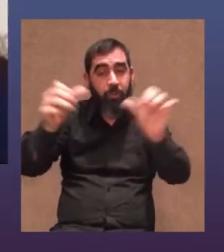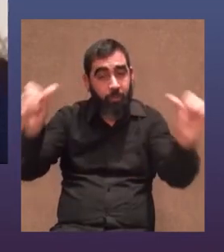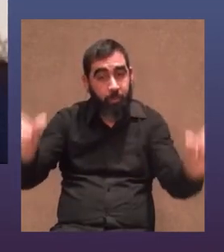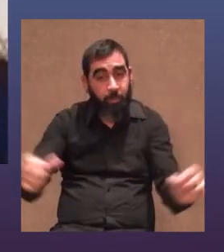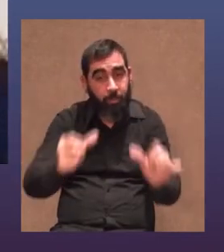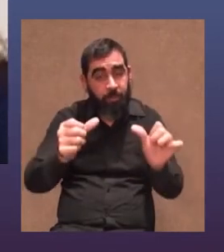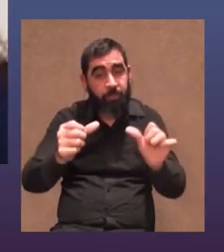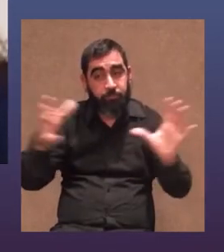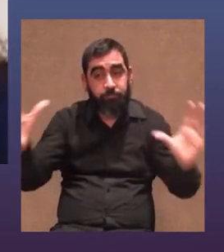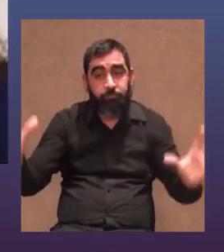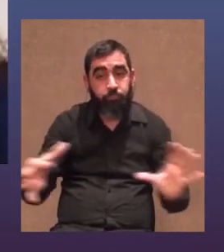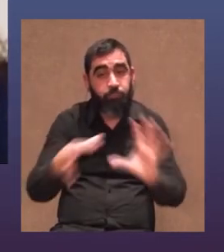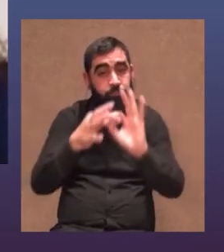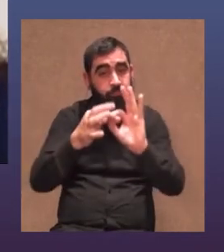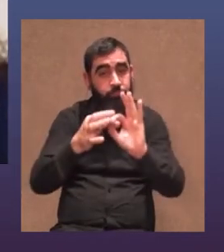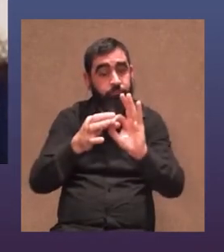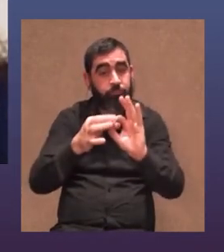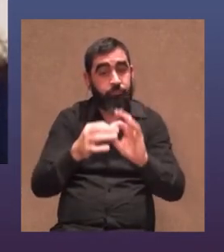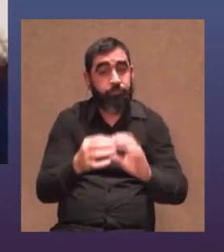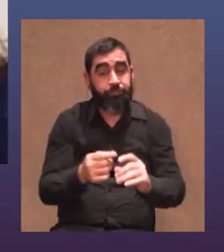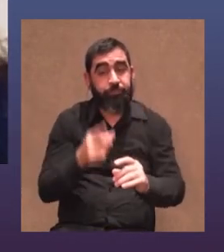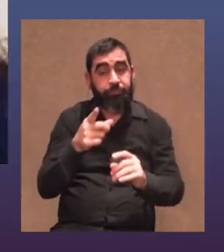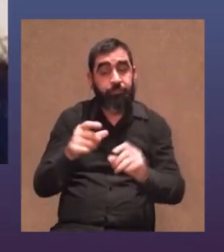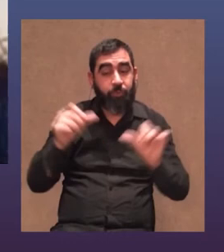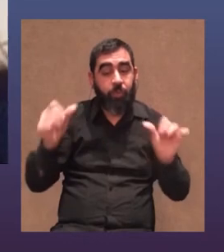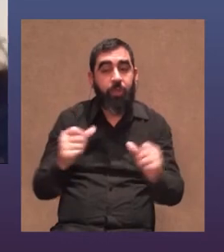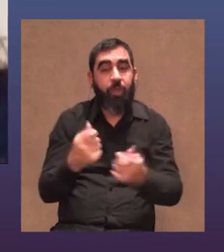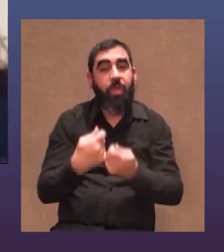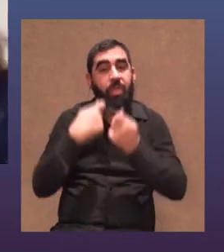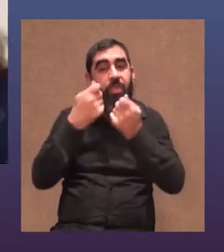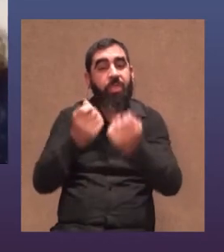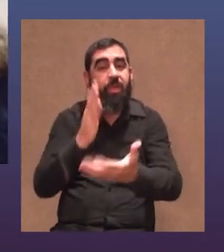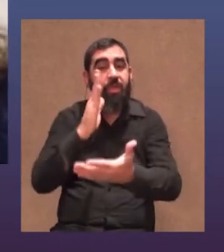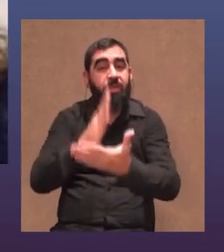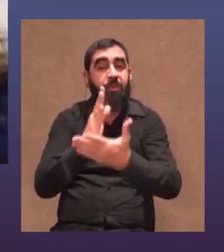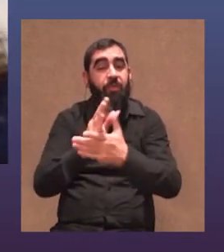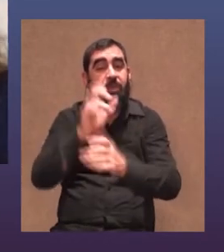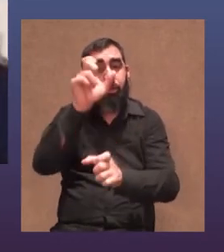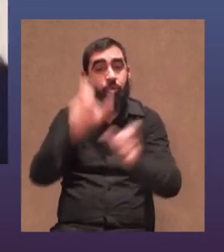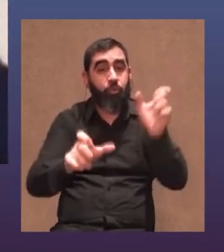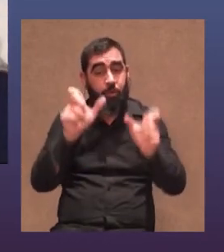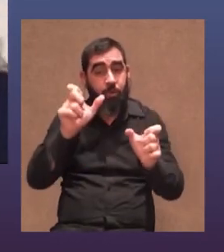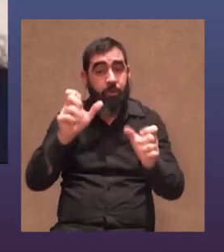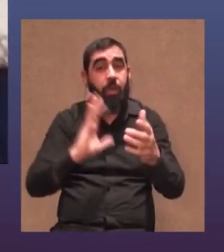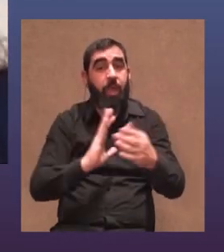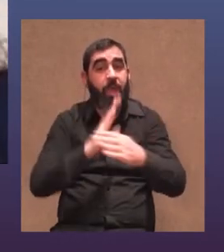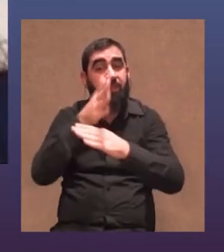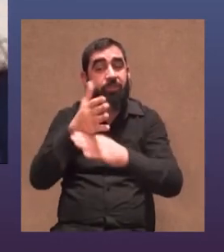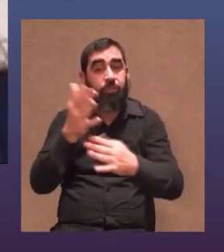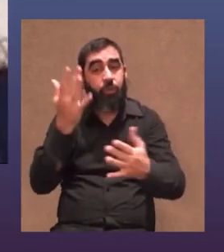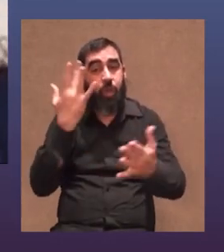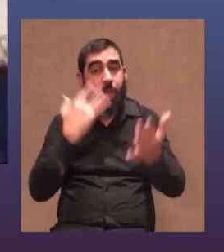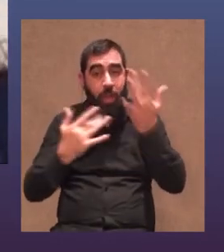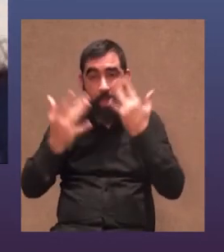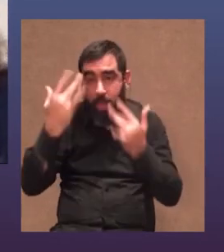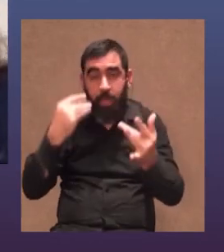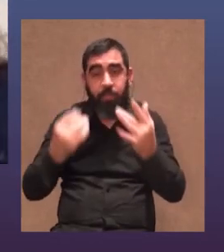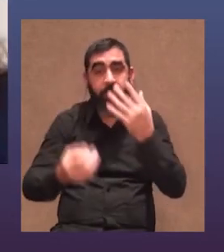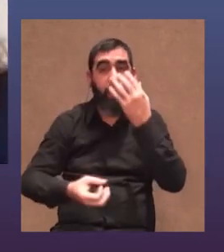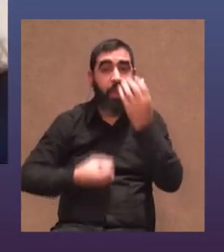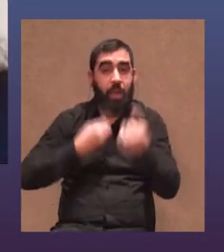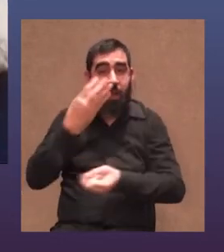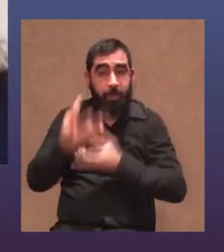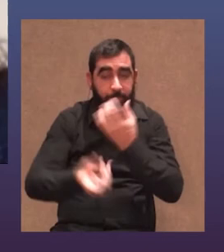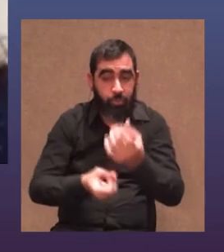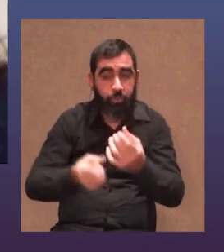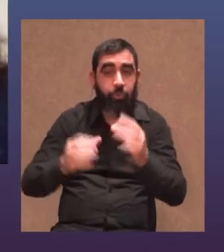un es ejercer un derecho, o sea, a tener acceso al arte, a la expresión, o sea, no